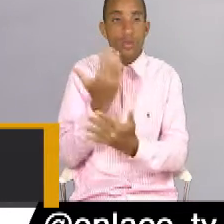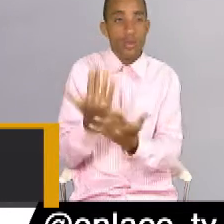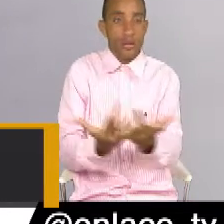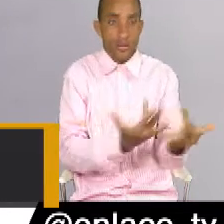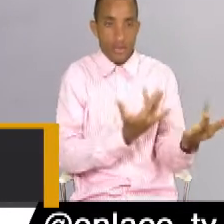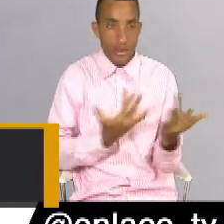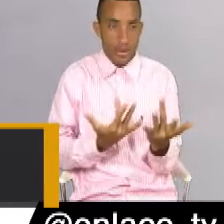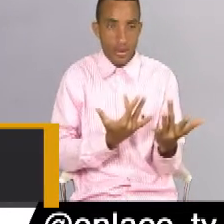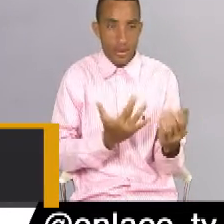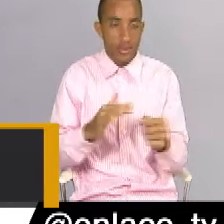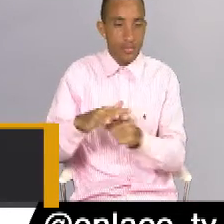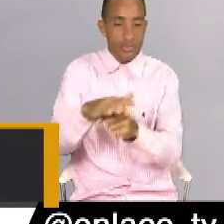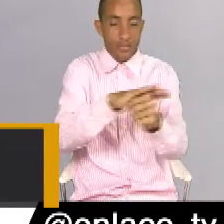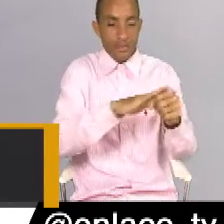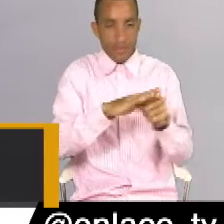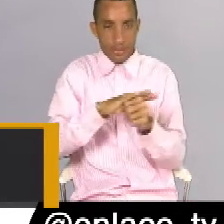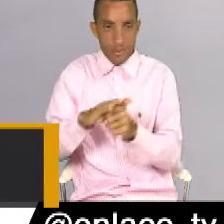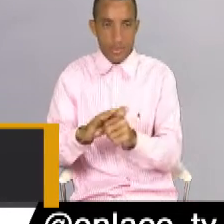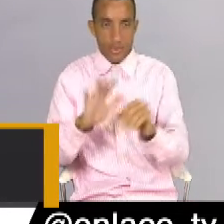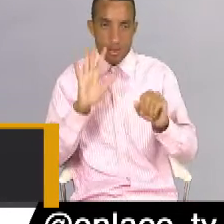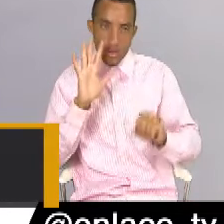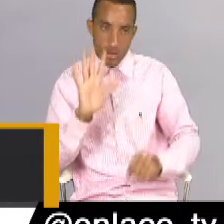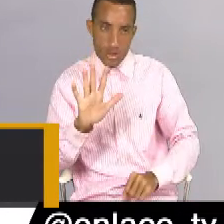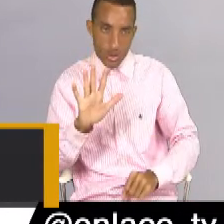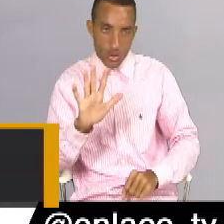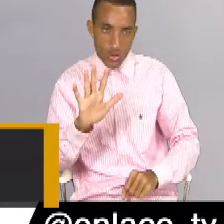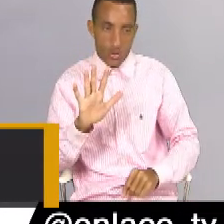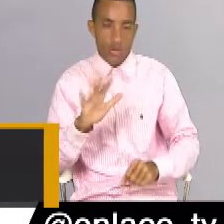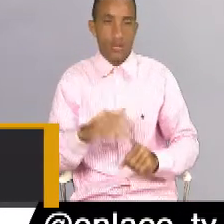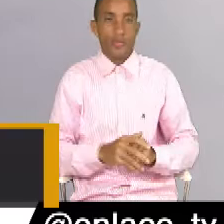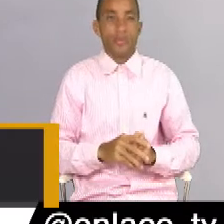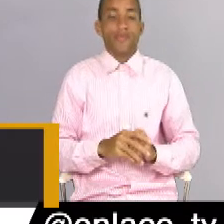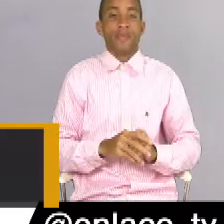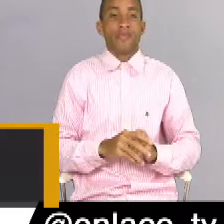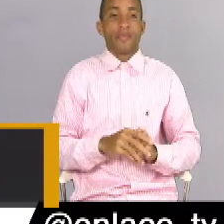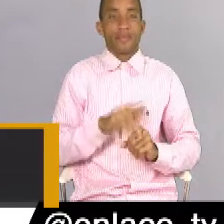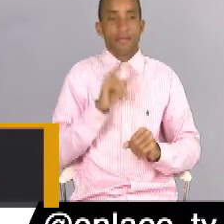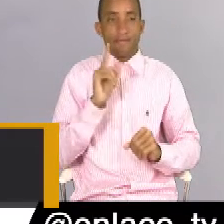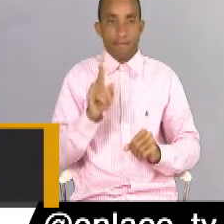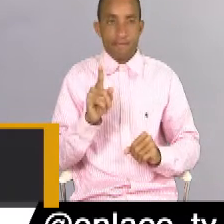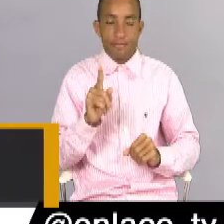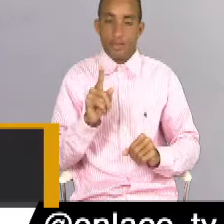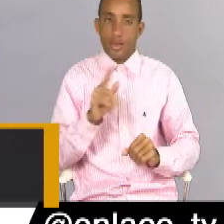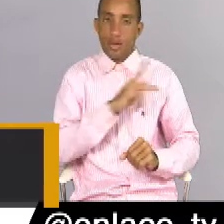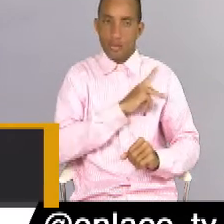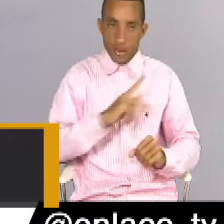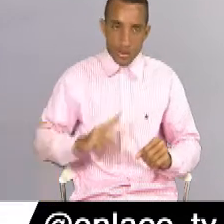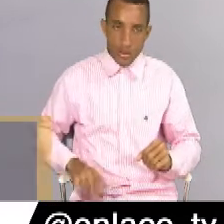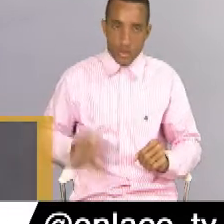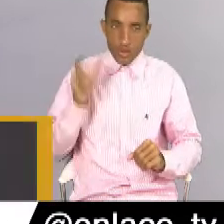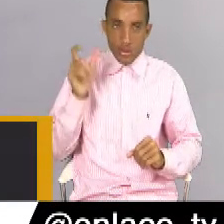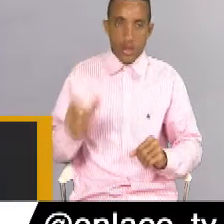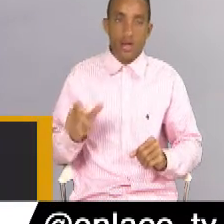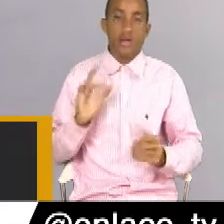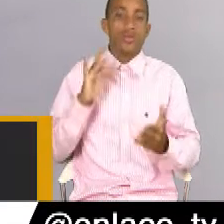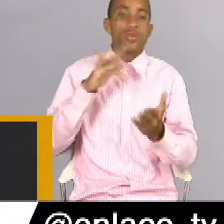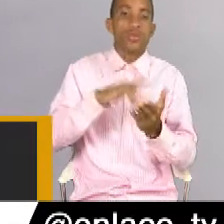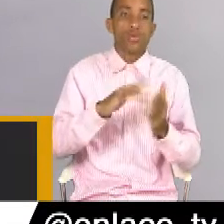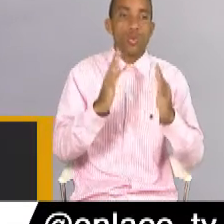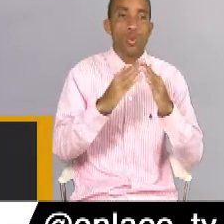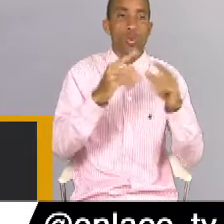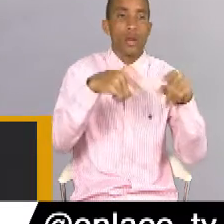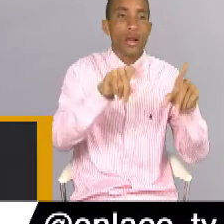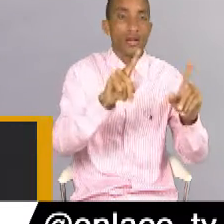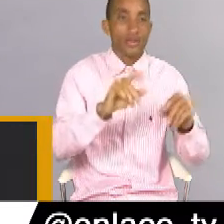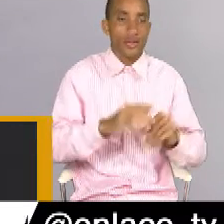comuna 5. Allí estaremos con la estrategia del despacho del personero, personero en su casa, en donde llegaremos